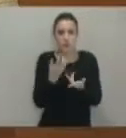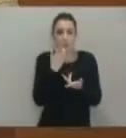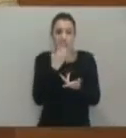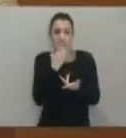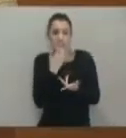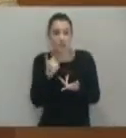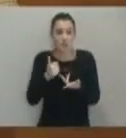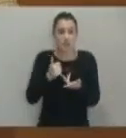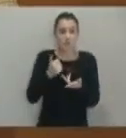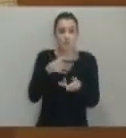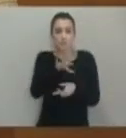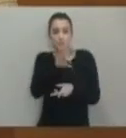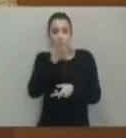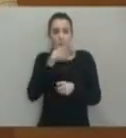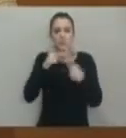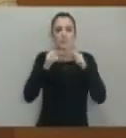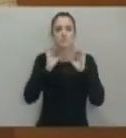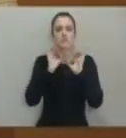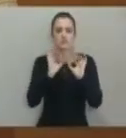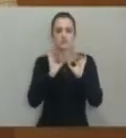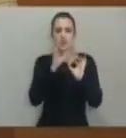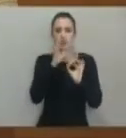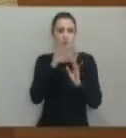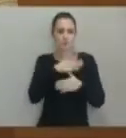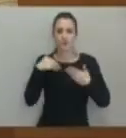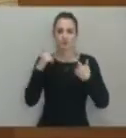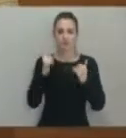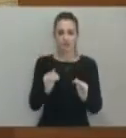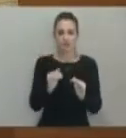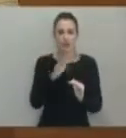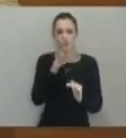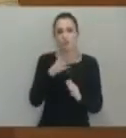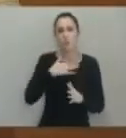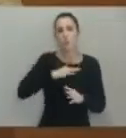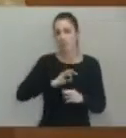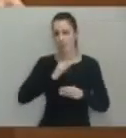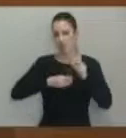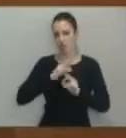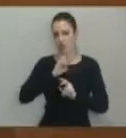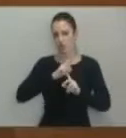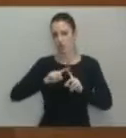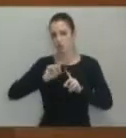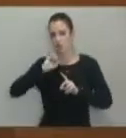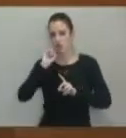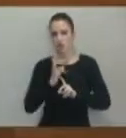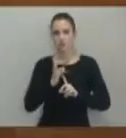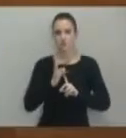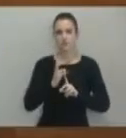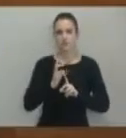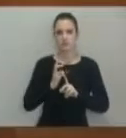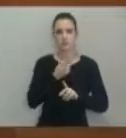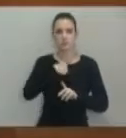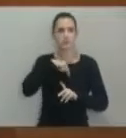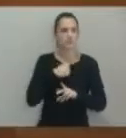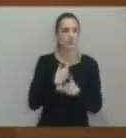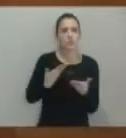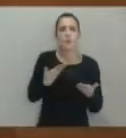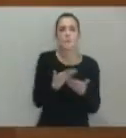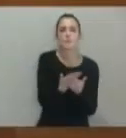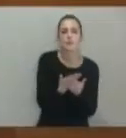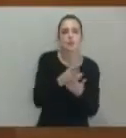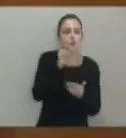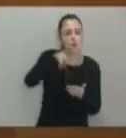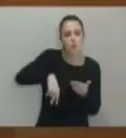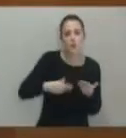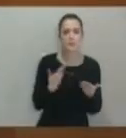esta decisión, ha sido porque quería, porque podía hacer otras cosas. No hemos pedido nunca, ni lo vamos a pedir a un Gobierno que